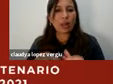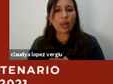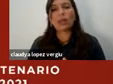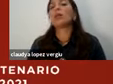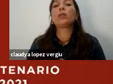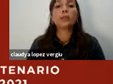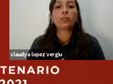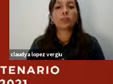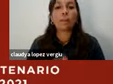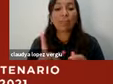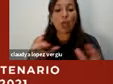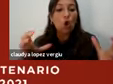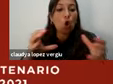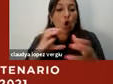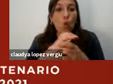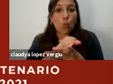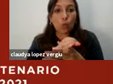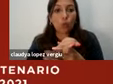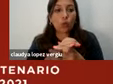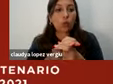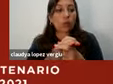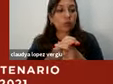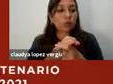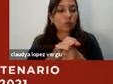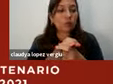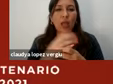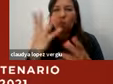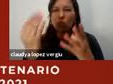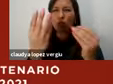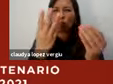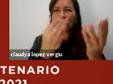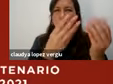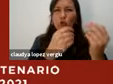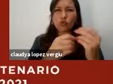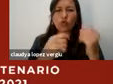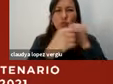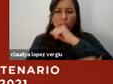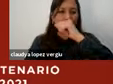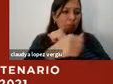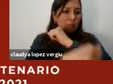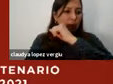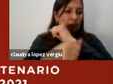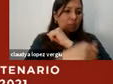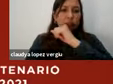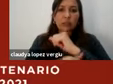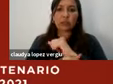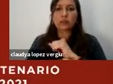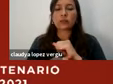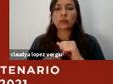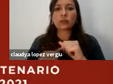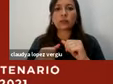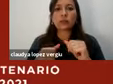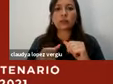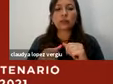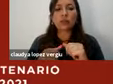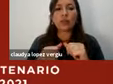Y la cooperación nos ha ayudado con eso. O sea, hay varios países que ya tienen estos temas mucho más avanzados, y